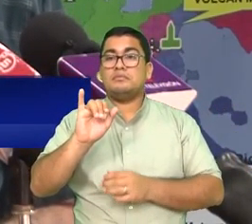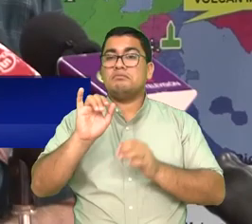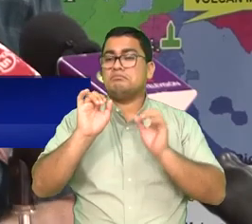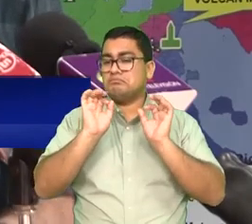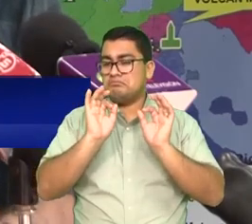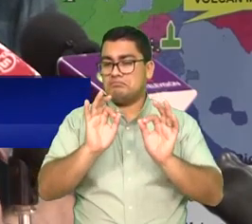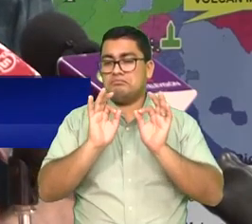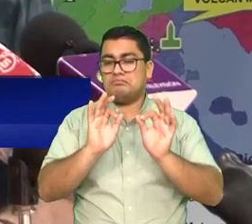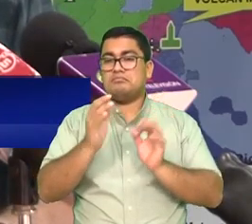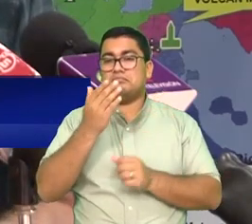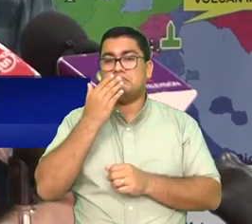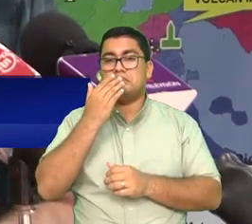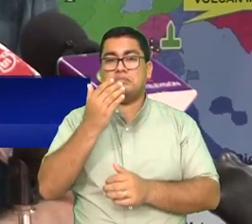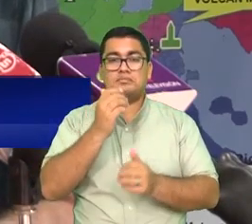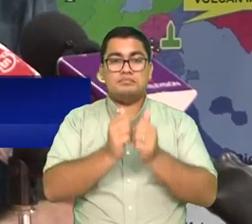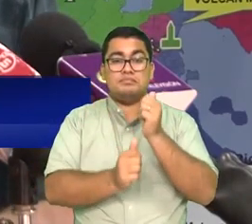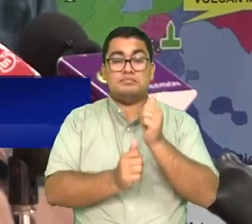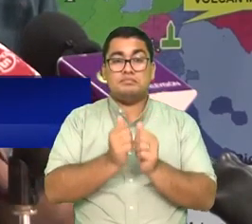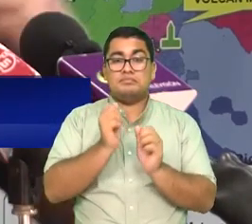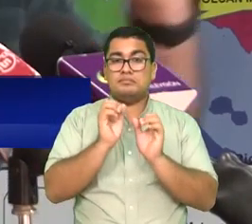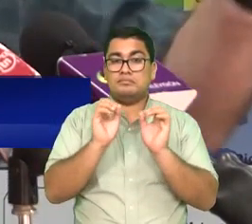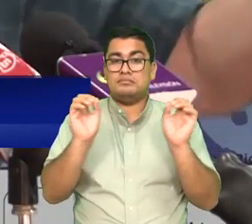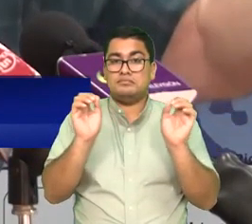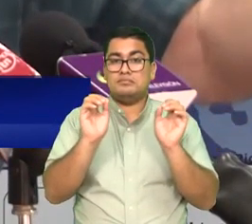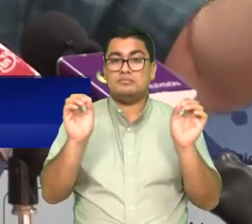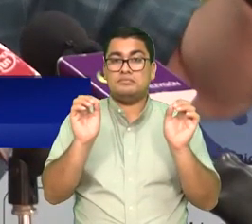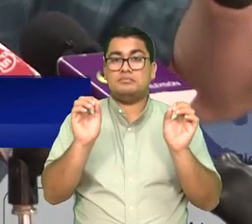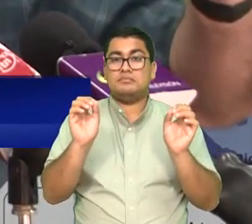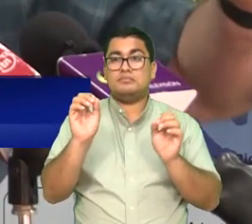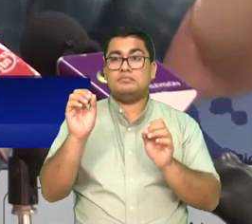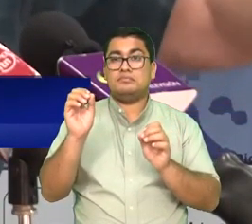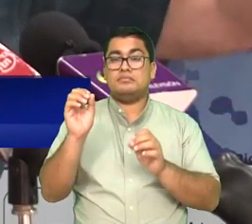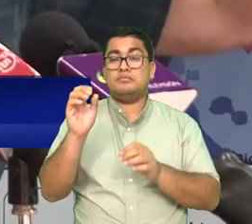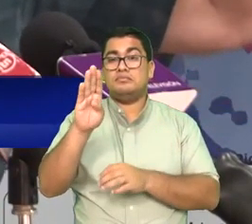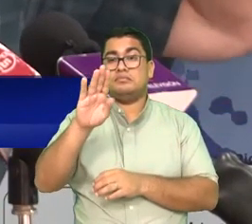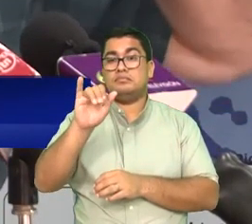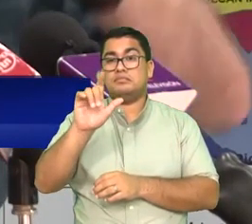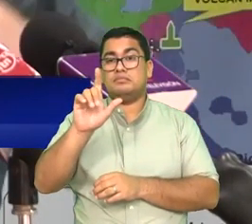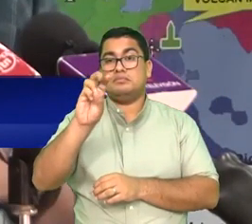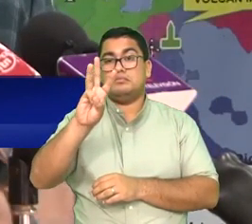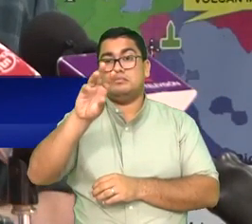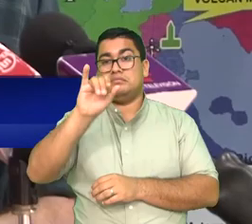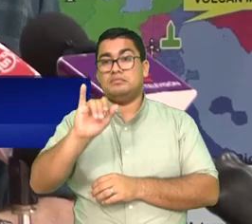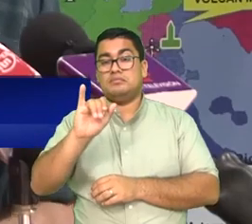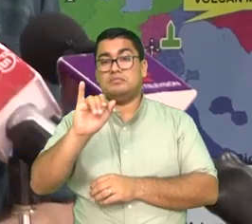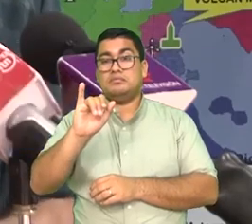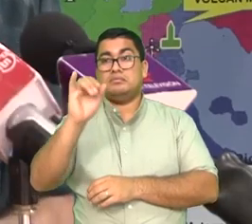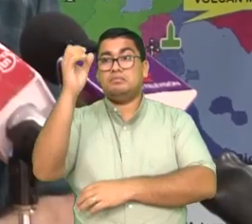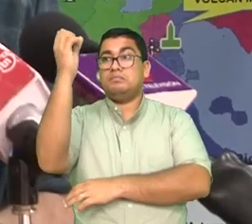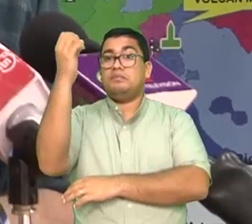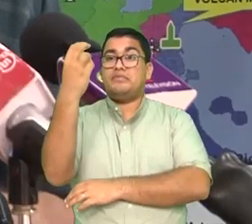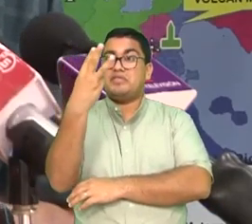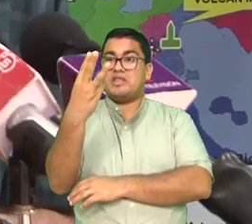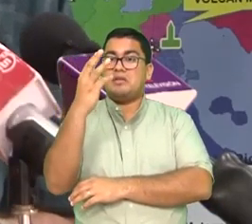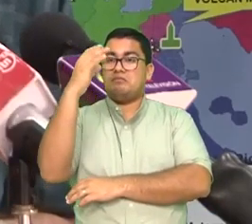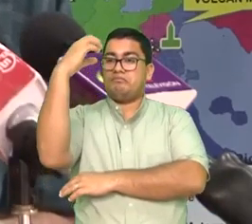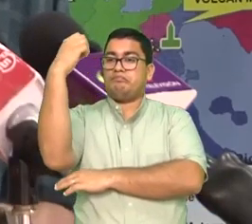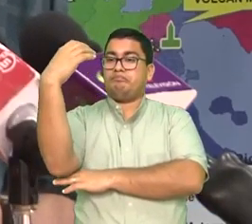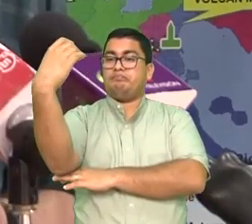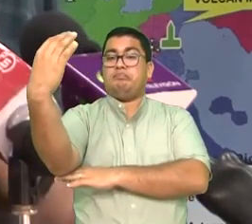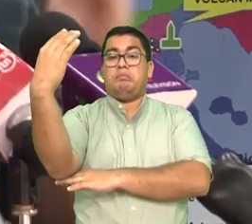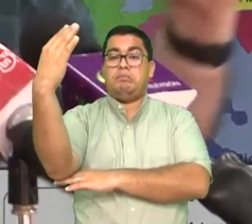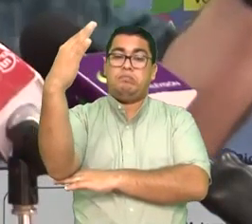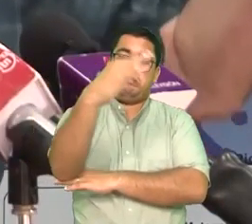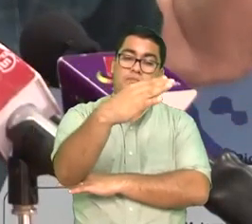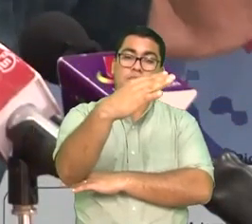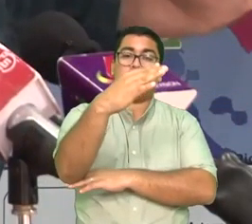tuvimos daños considerables. Tres postes a la salida de Bilwi viniendo hacia Ciuna, de lado,